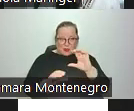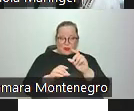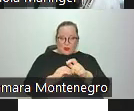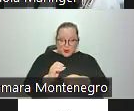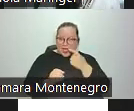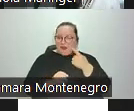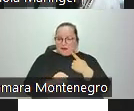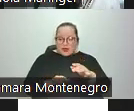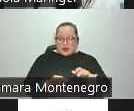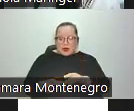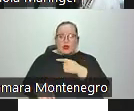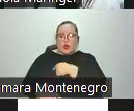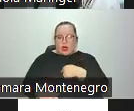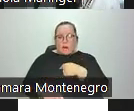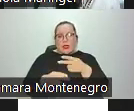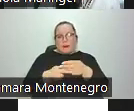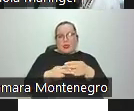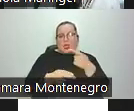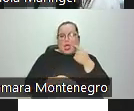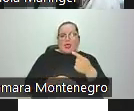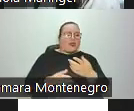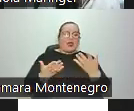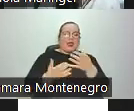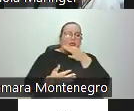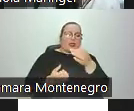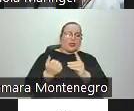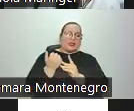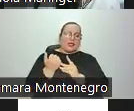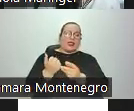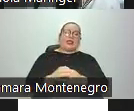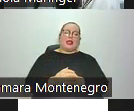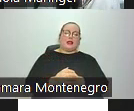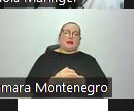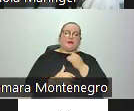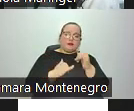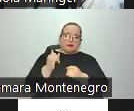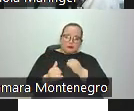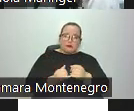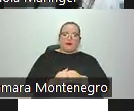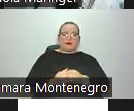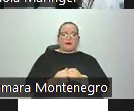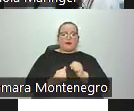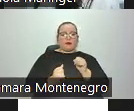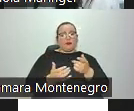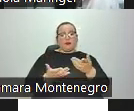apellidos. Vamos a ver qué hay en esa huella digital que aparece en Internet. Eso te va dando señales también de cómo has gestionado